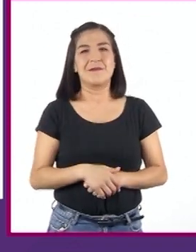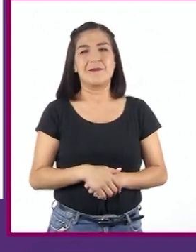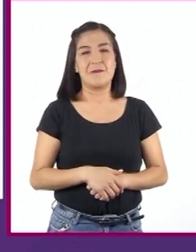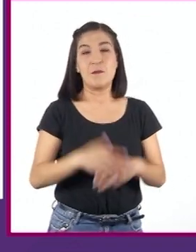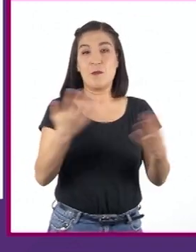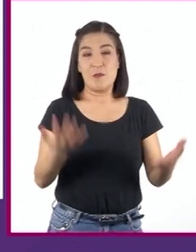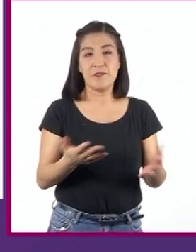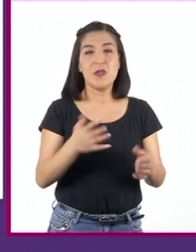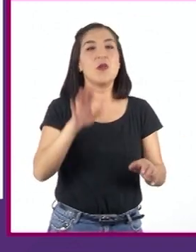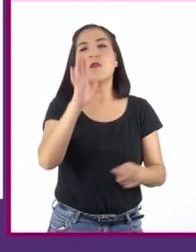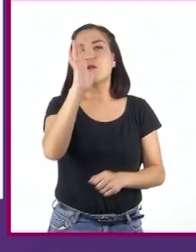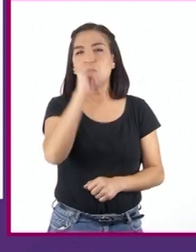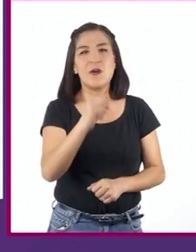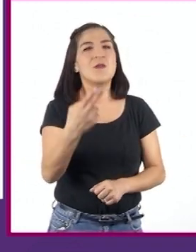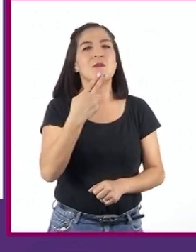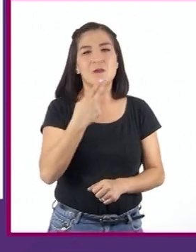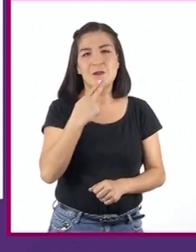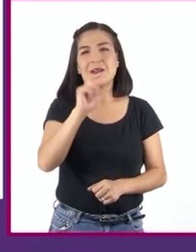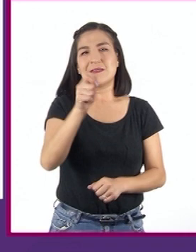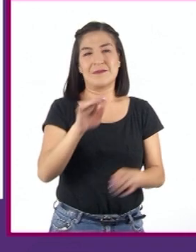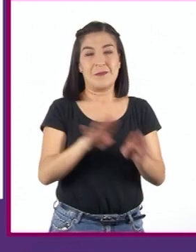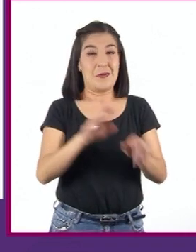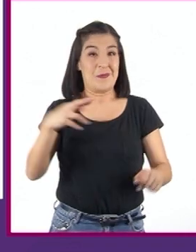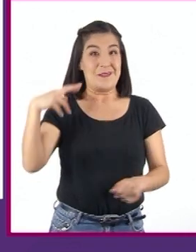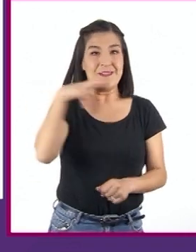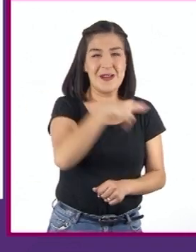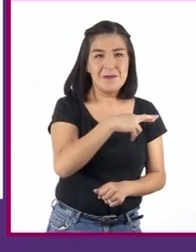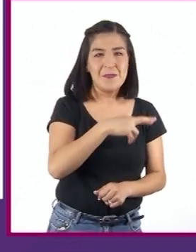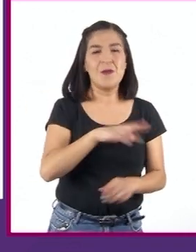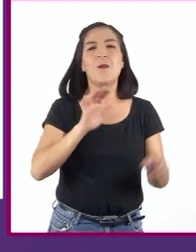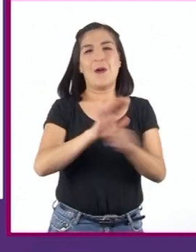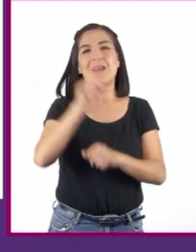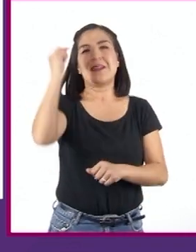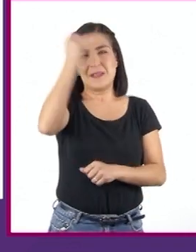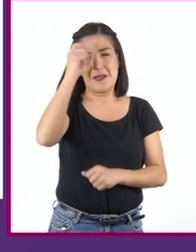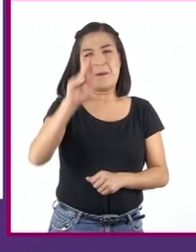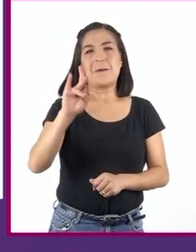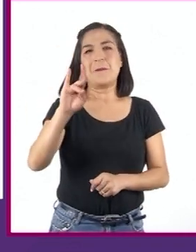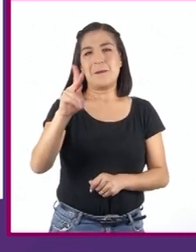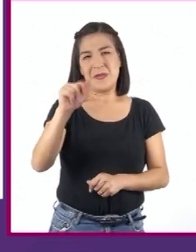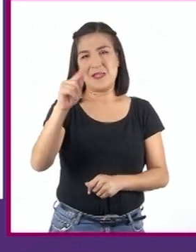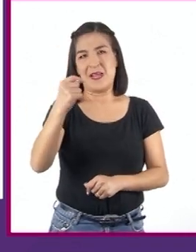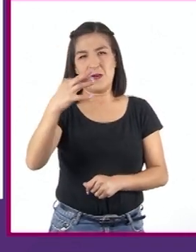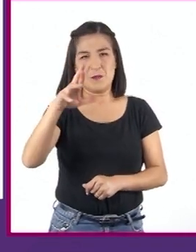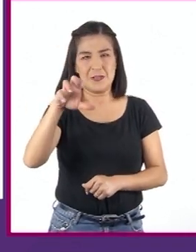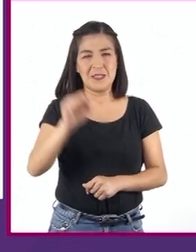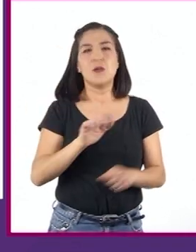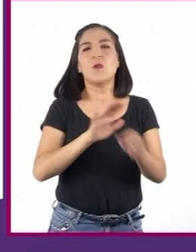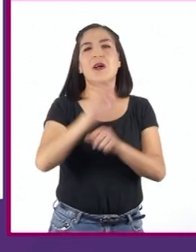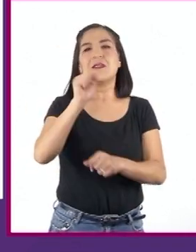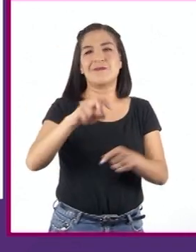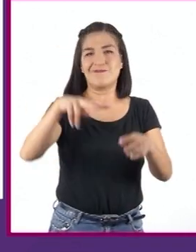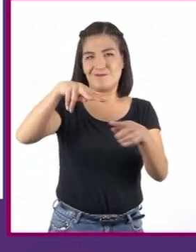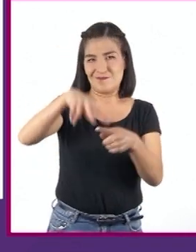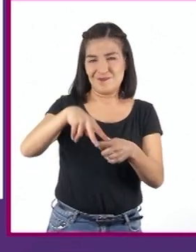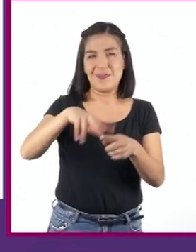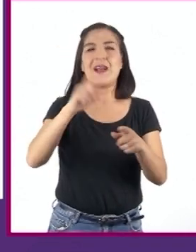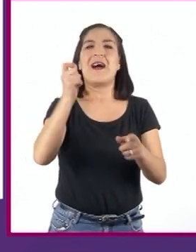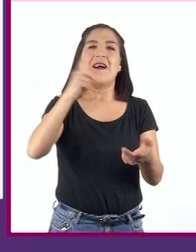por lo que no se puede utilizar de manera inmediata el teorema de Pitágoras, que se refiere a los triángulos rectángulos.